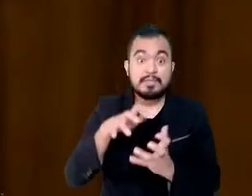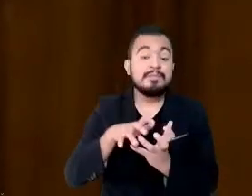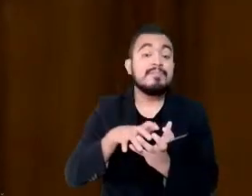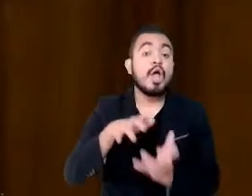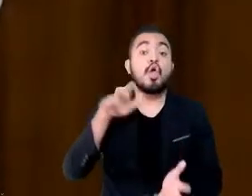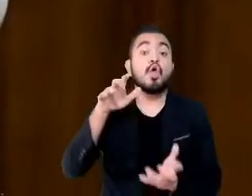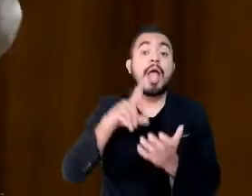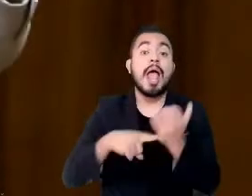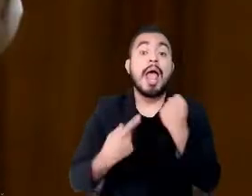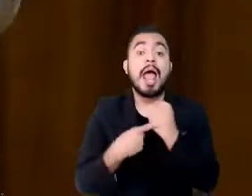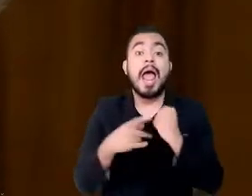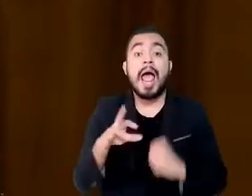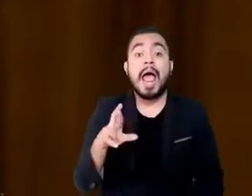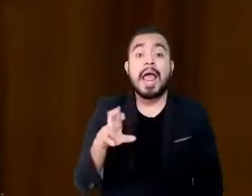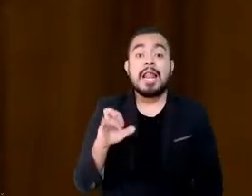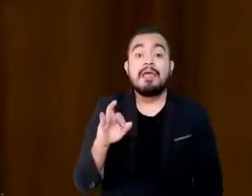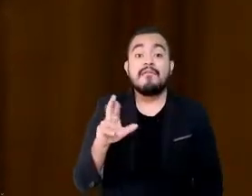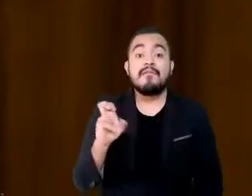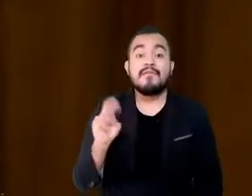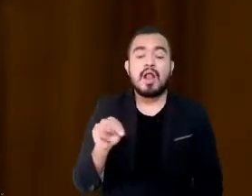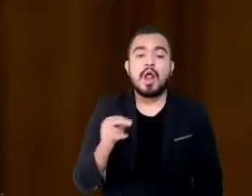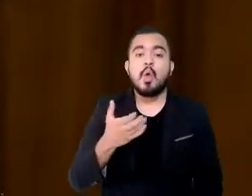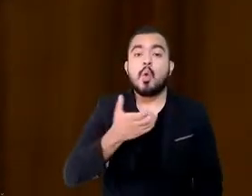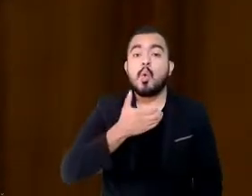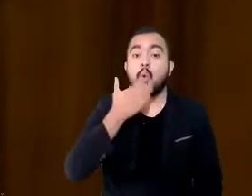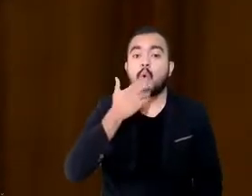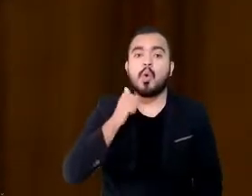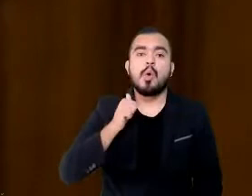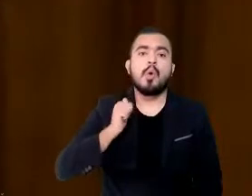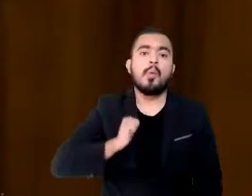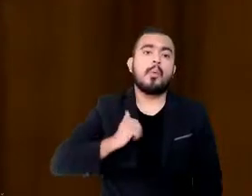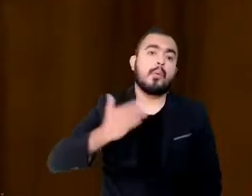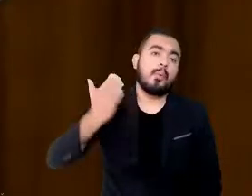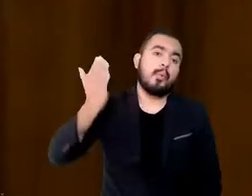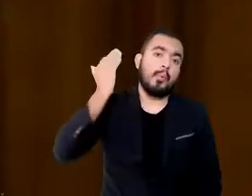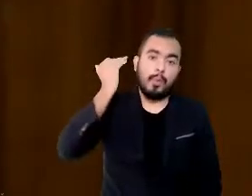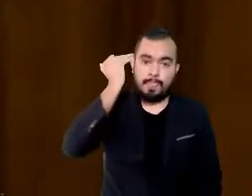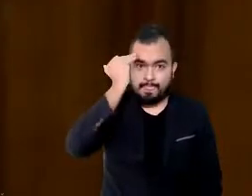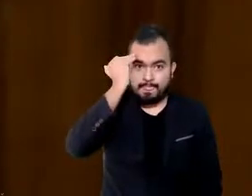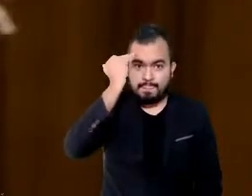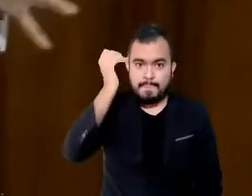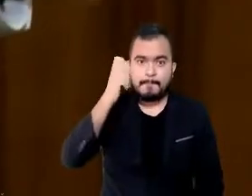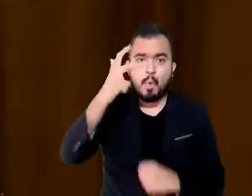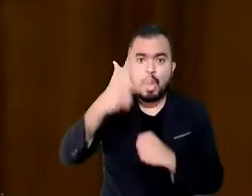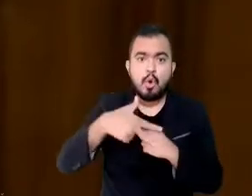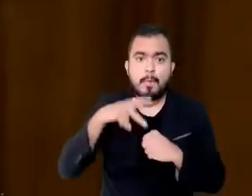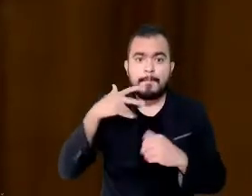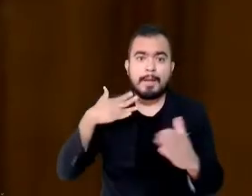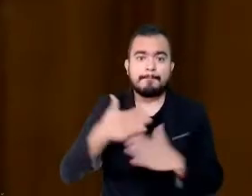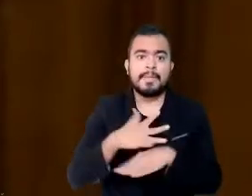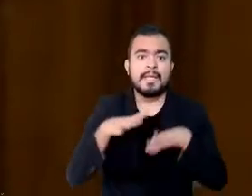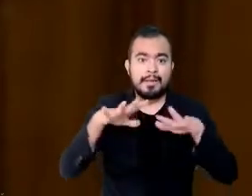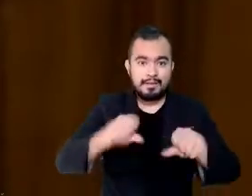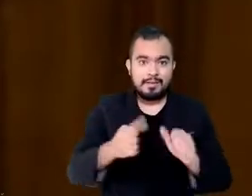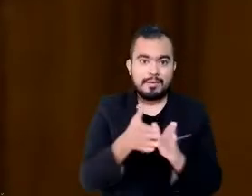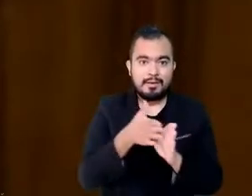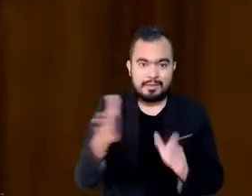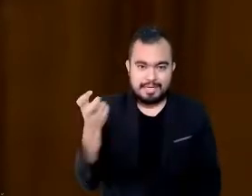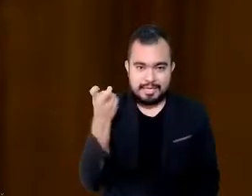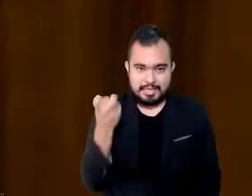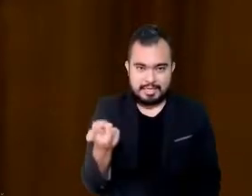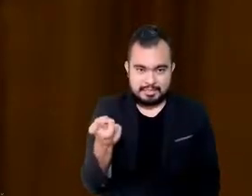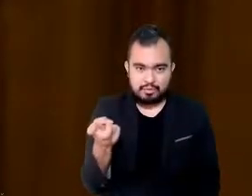son de la colonia, justamente, después de la